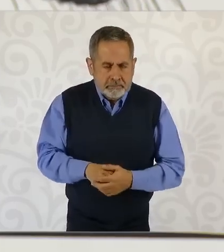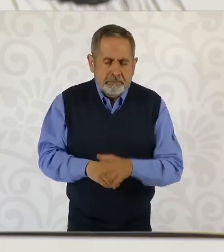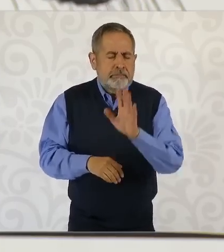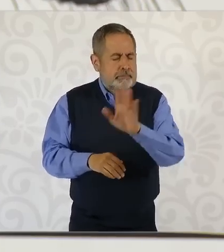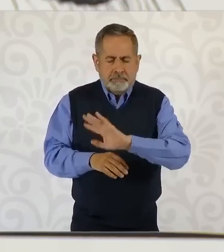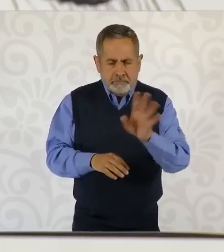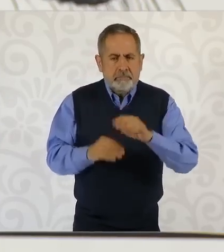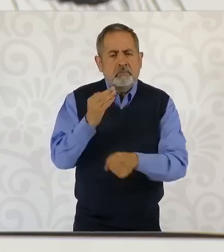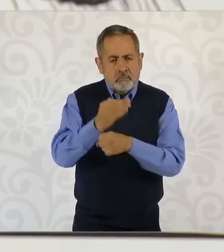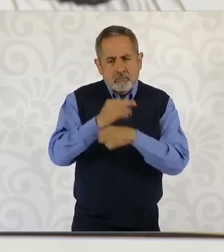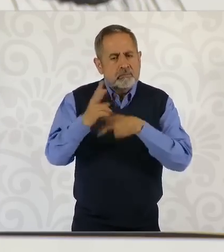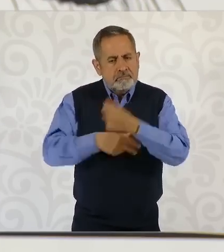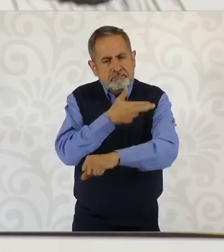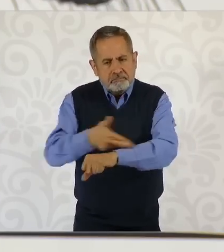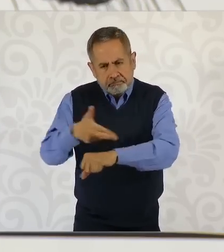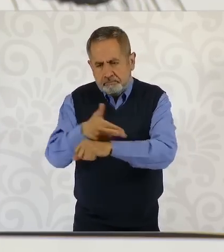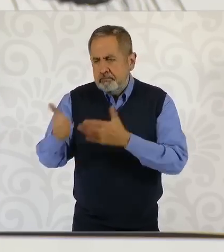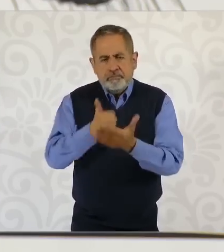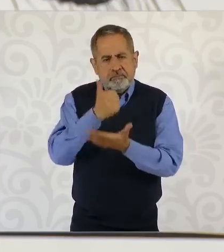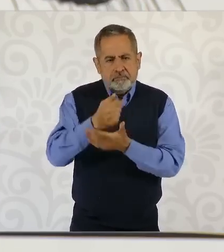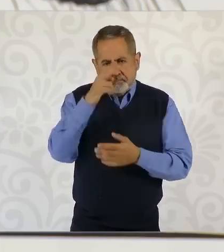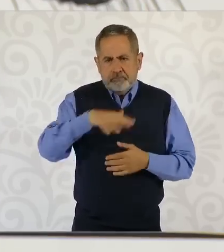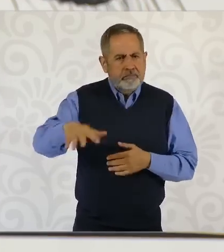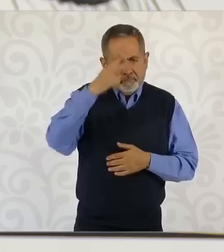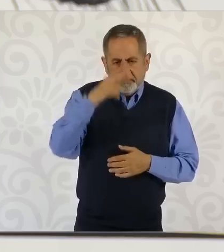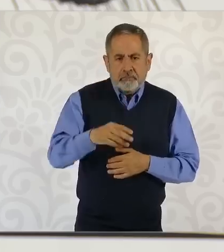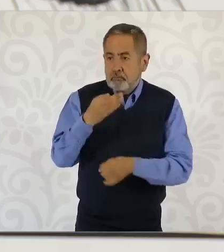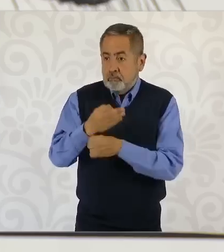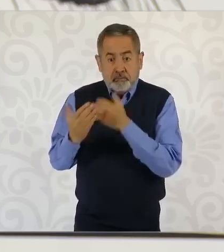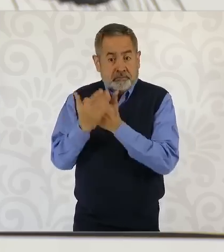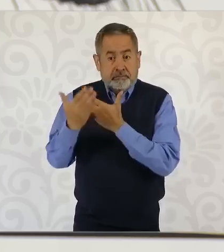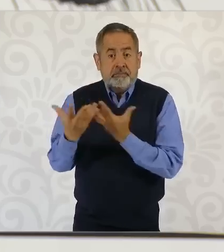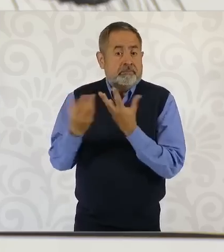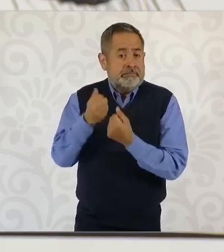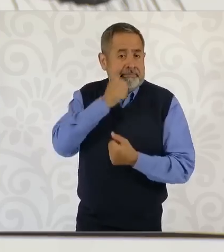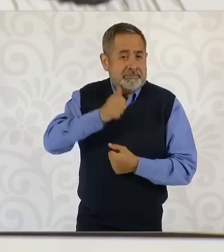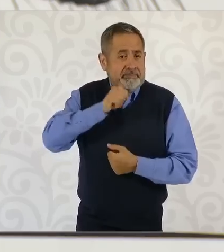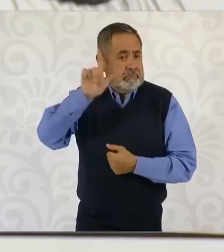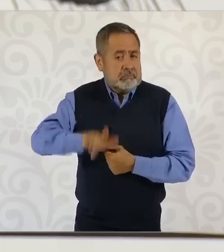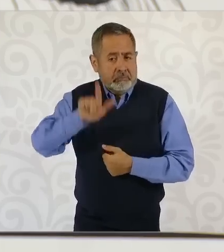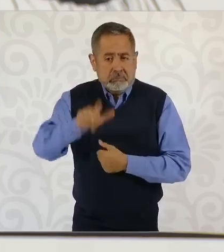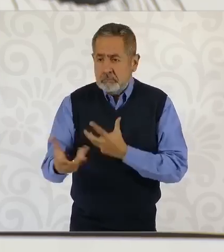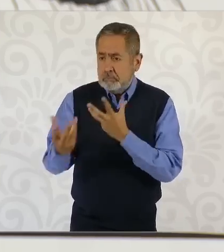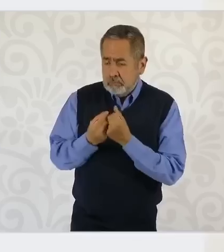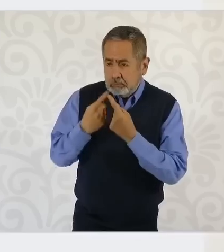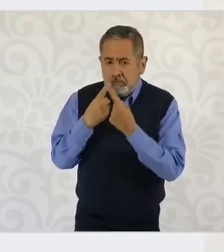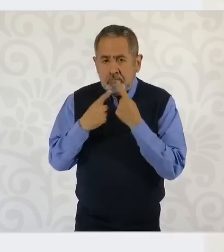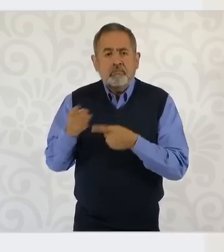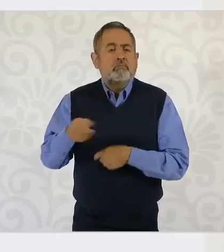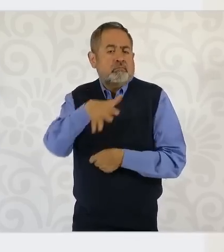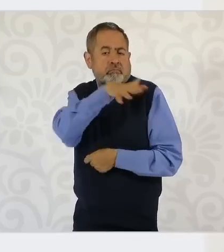revisar todo el protocolo de la ciudad. Hoy estuvo Clara en el gabinete, como viene todos los lunes, se va a reunir con el